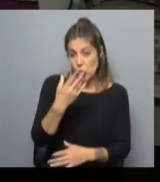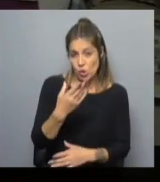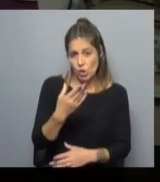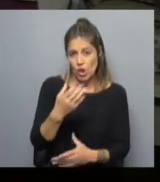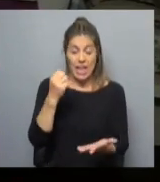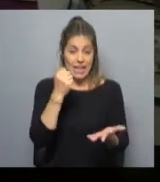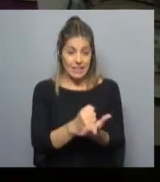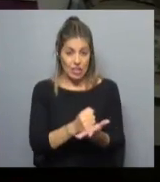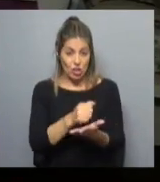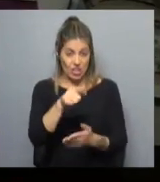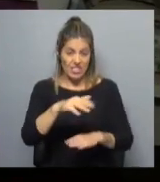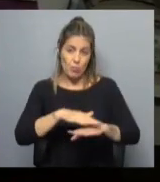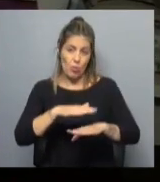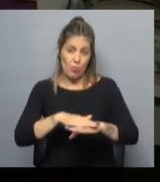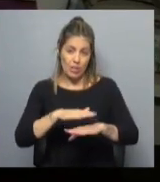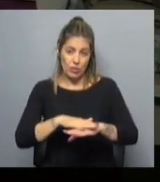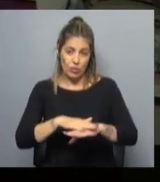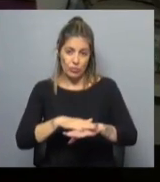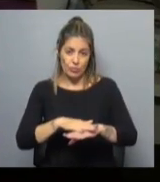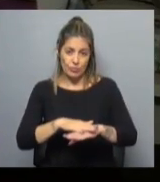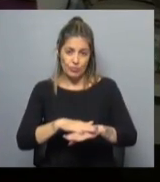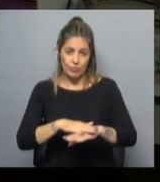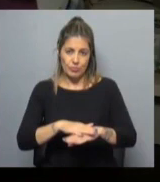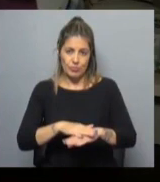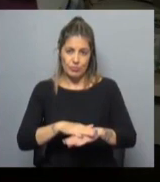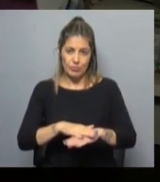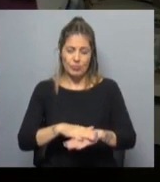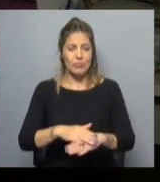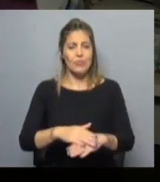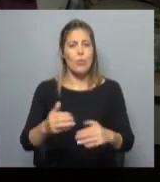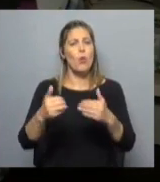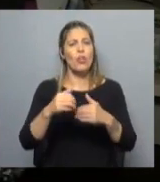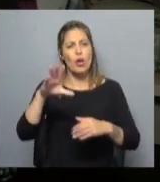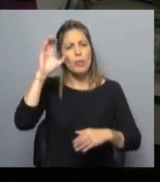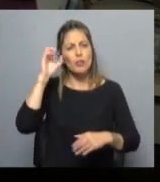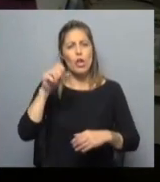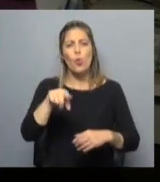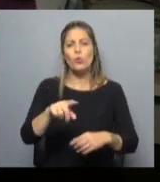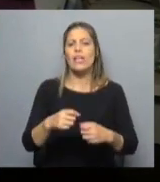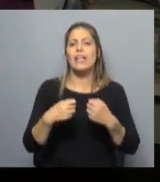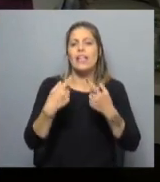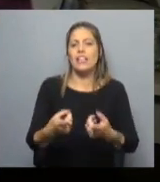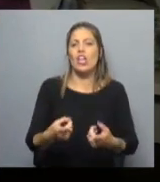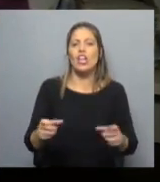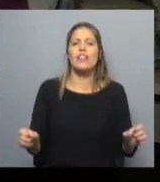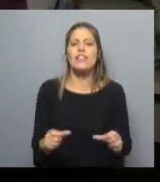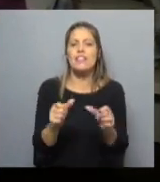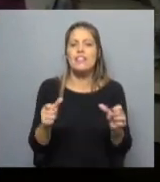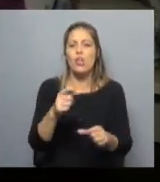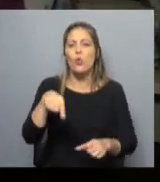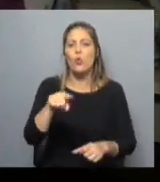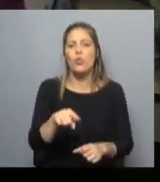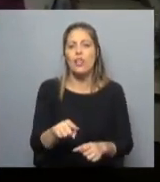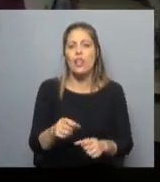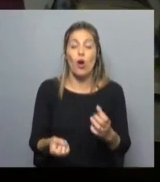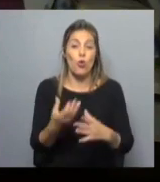sello Ayui en aquel momento. Y no me acuerdo qué más me preguntaste. ¿Y qué impronta le dieron ustedes? ¿Qué hicieron ustedes?